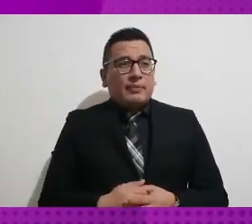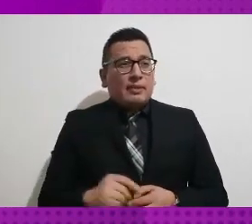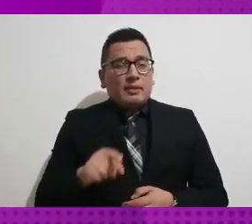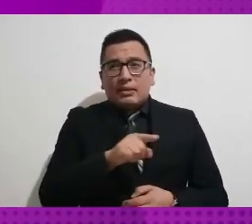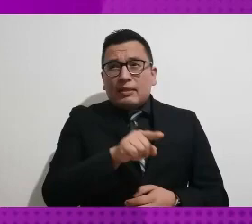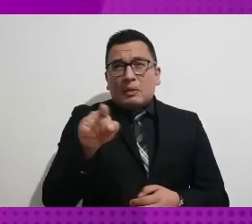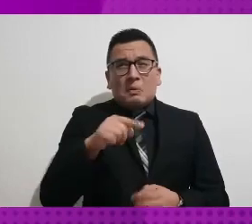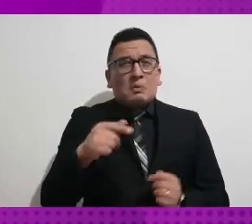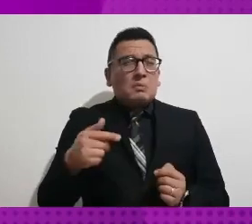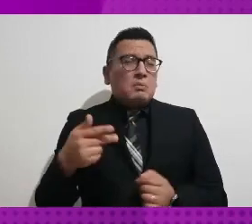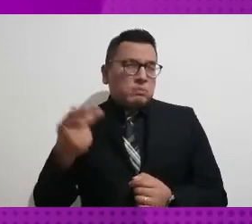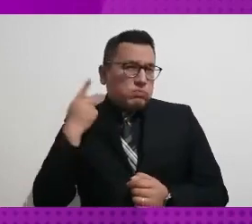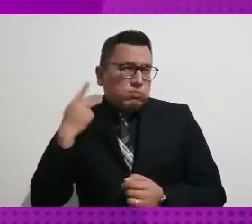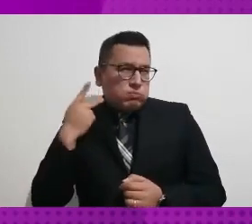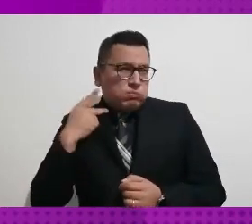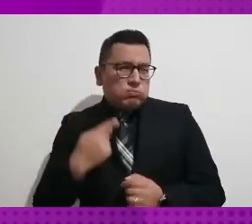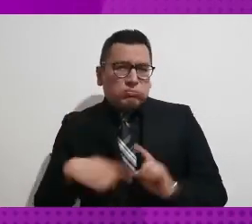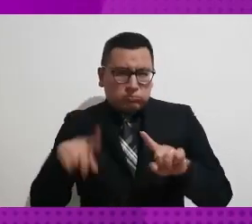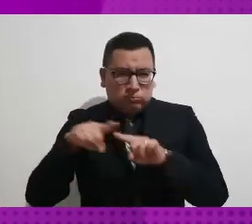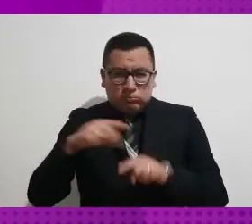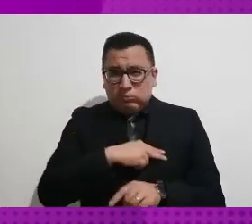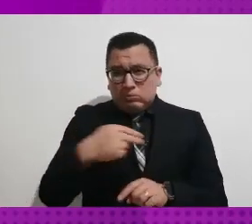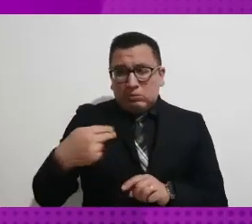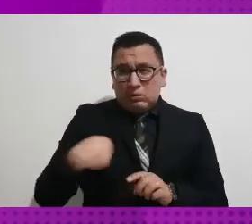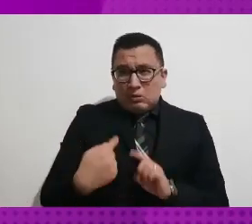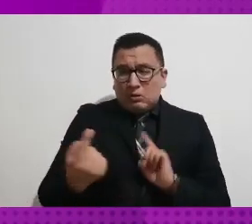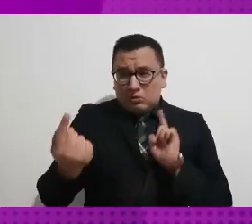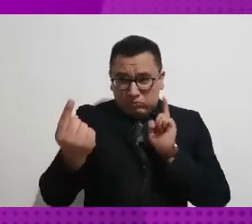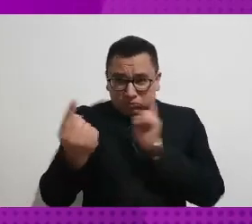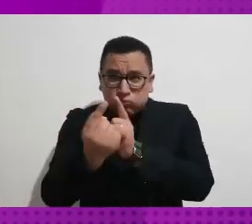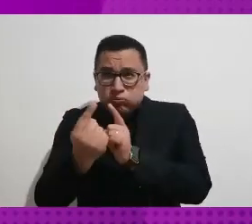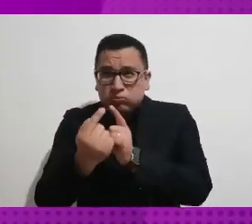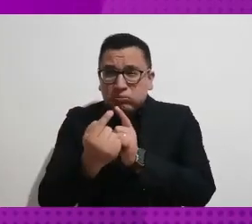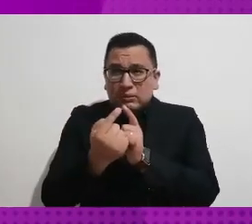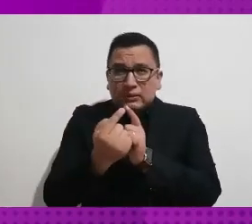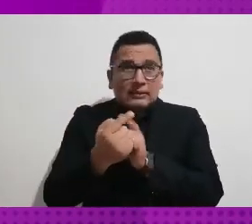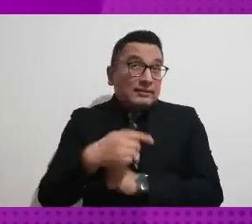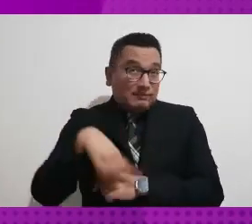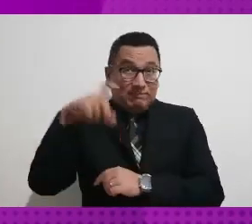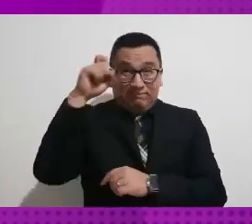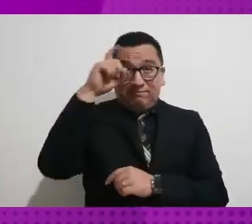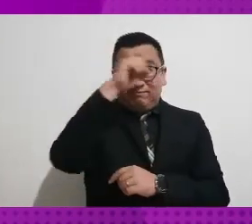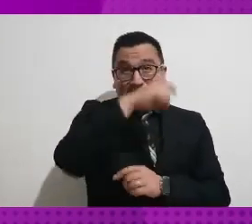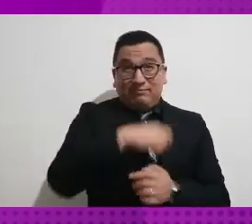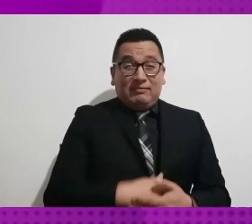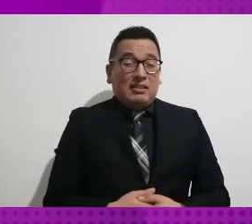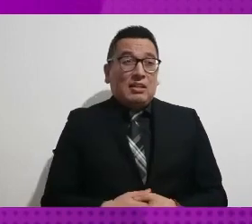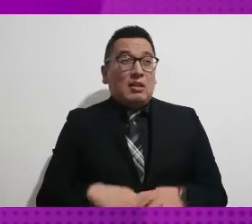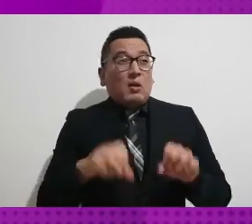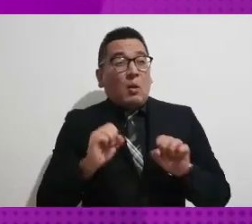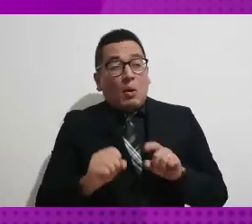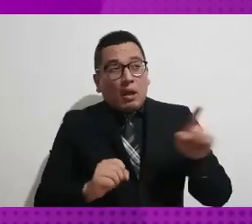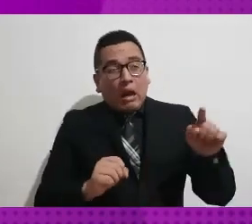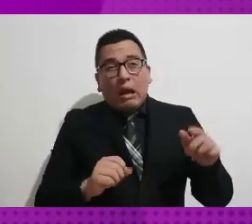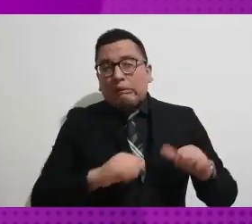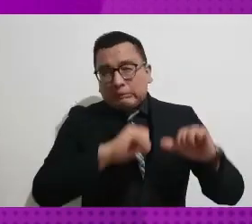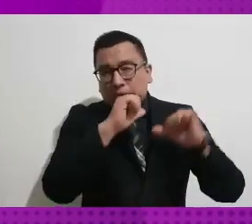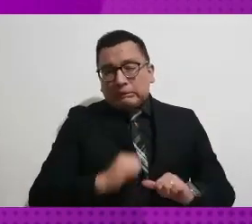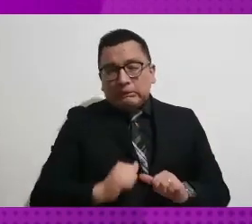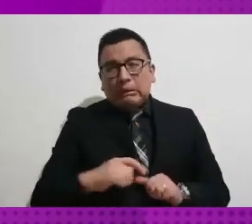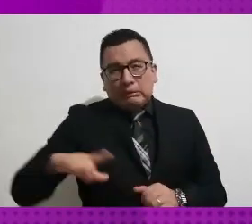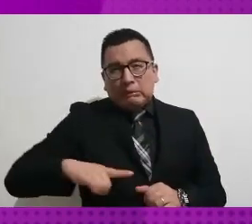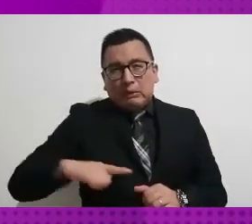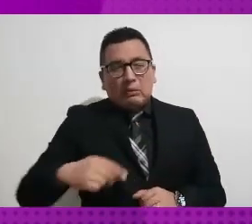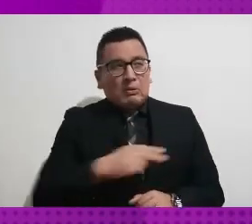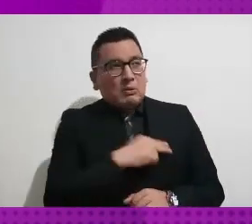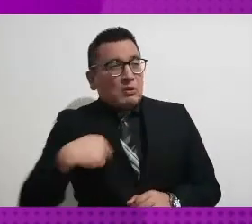comunicación era muy difícil para podernos acercar a una persona del gobierno, incluso a los mismos